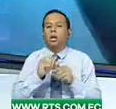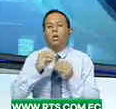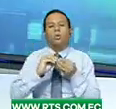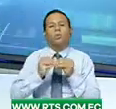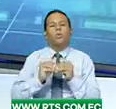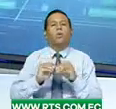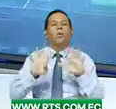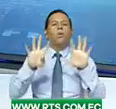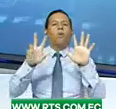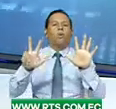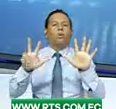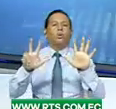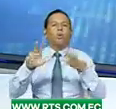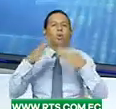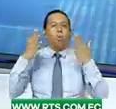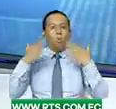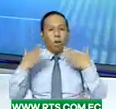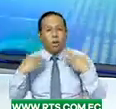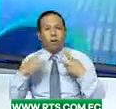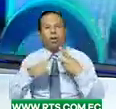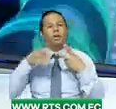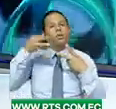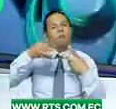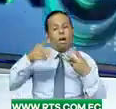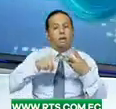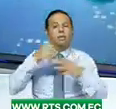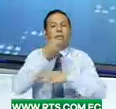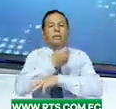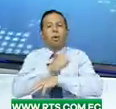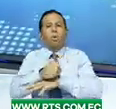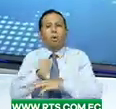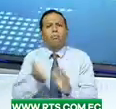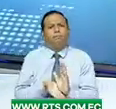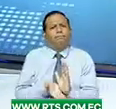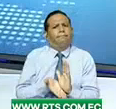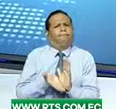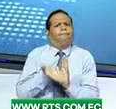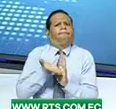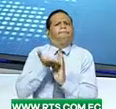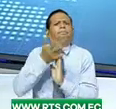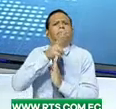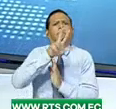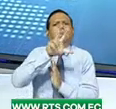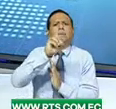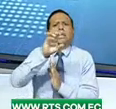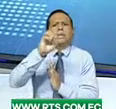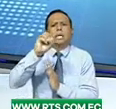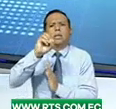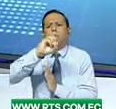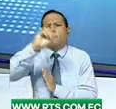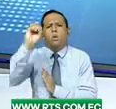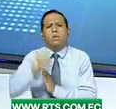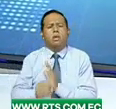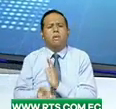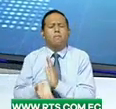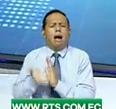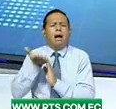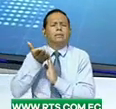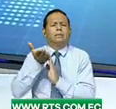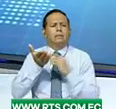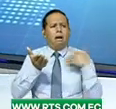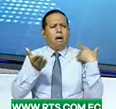Guayaquil, Durán y San Borondón, donde se registra un aumento del 300%. Para conocer las